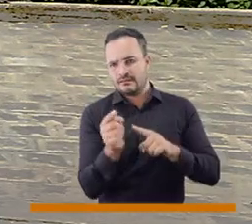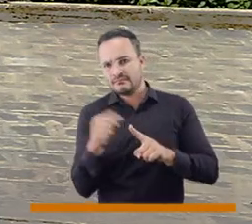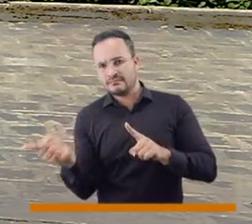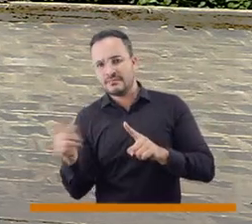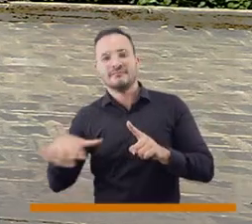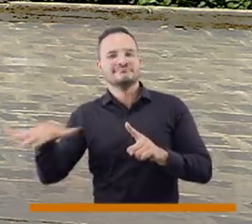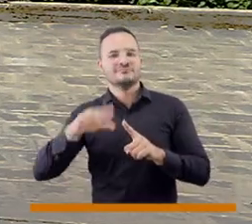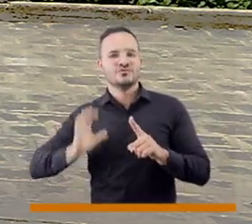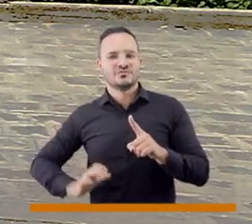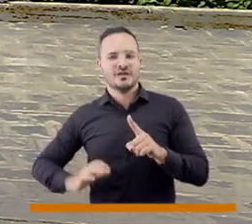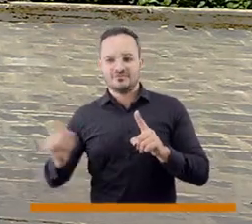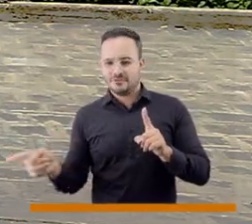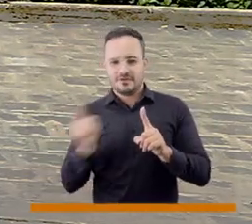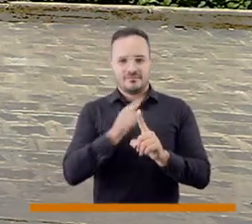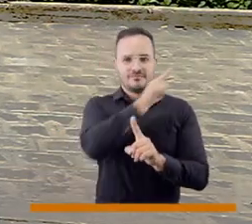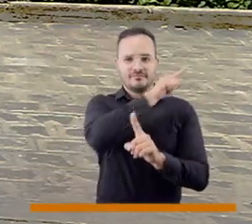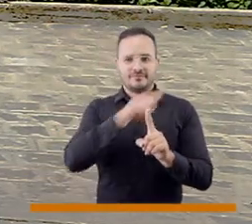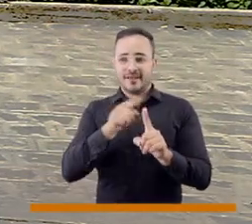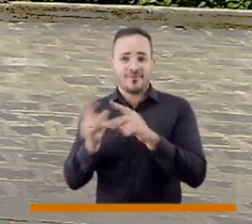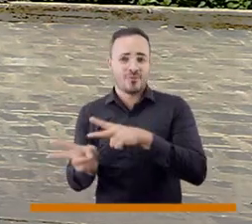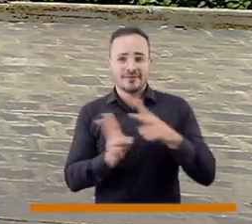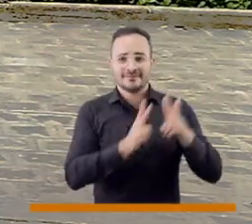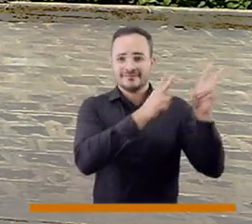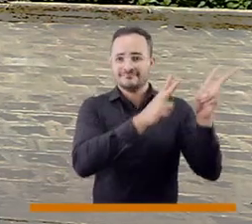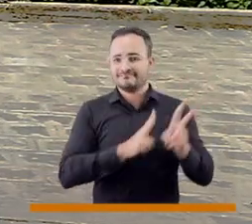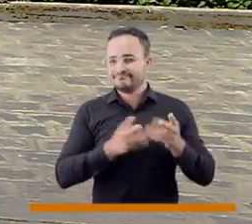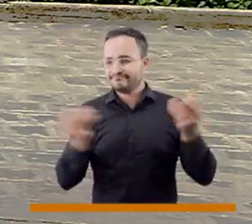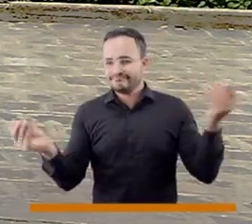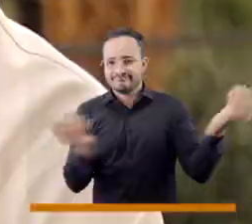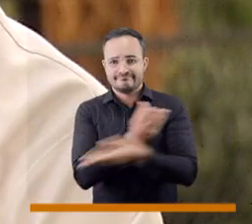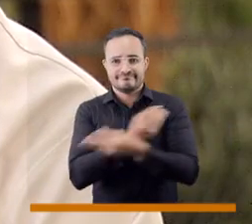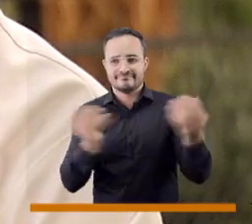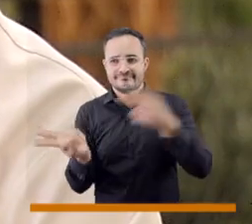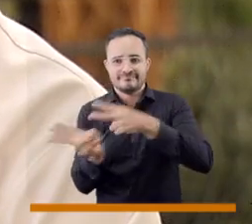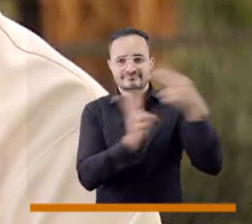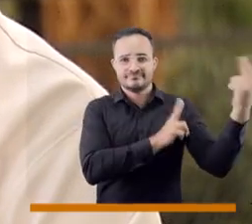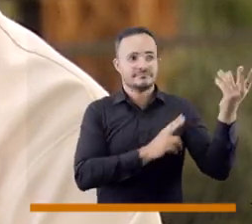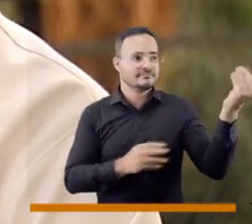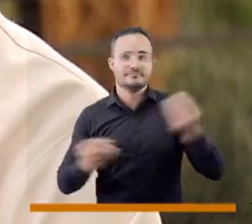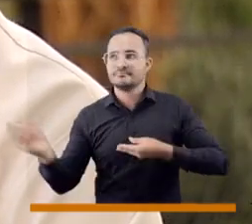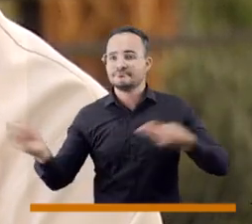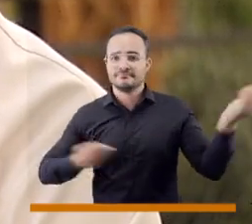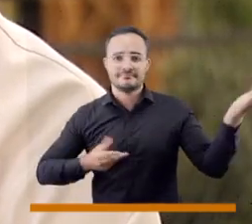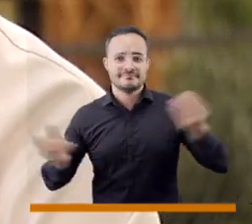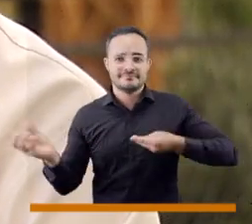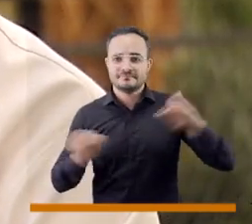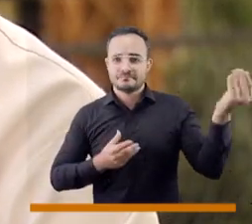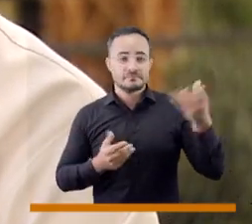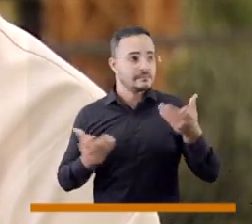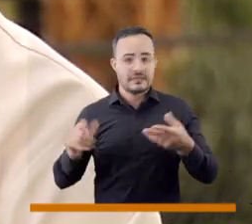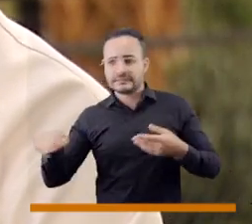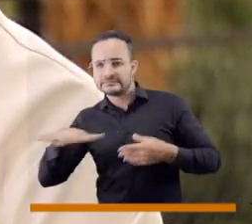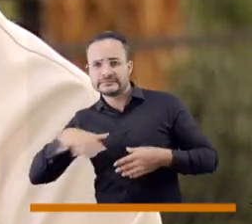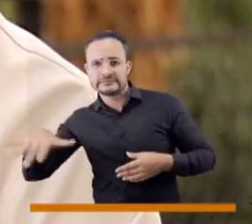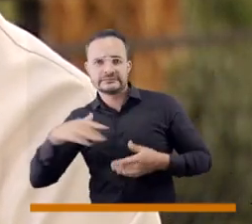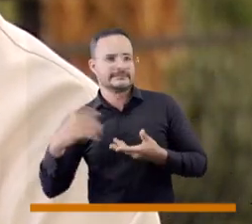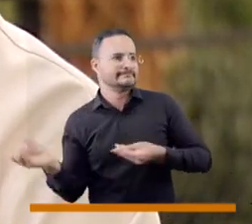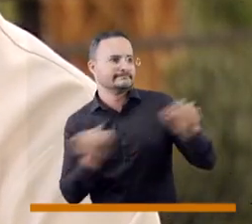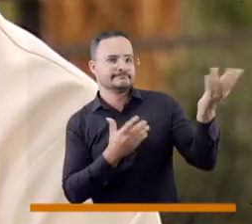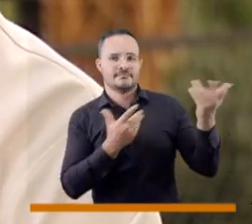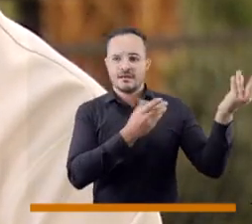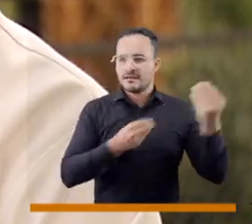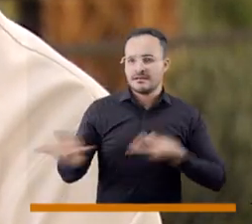Es el puente más cercano para llegar a gestionar, para ir a decirles cuáles son las necesidades latentes que tienen